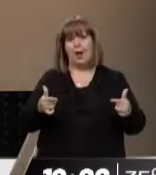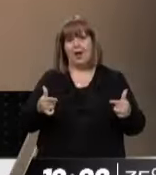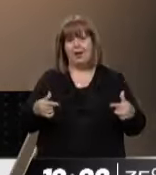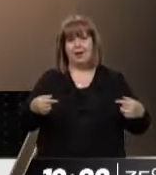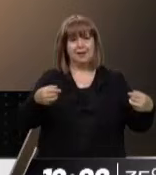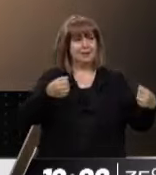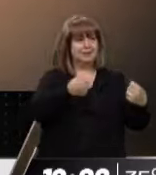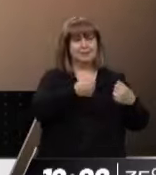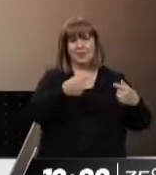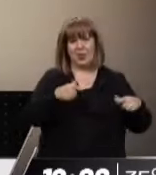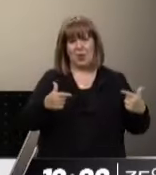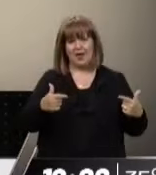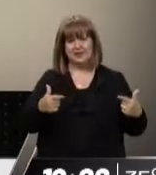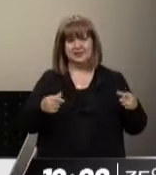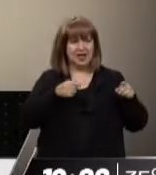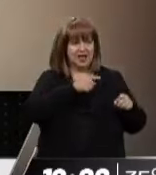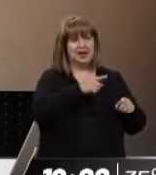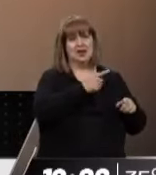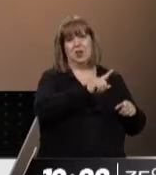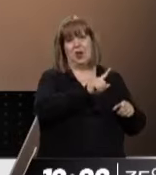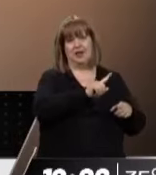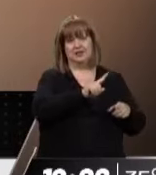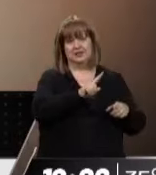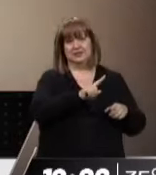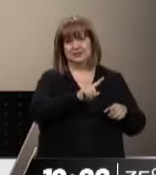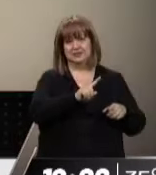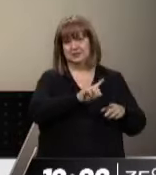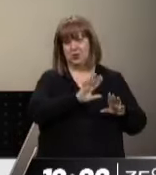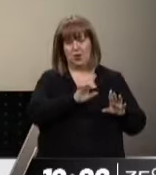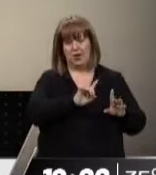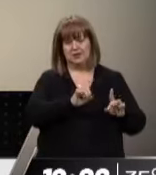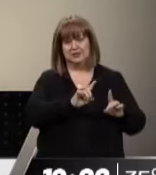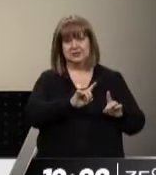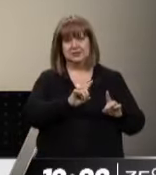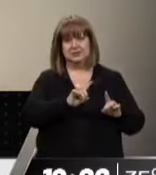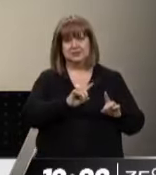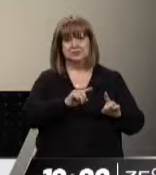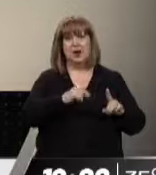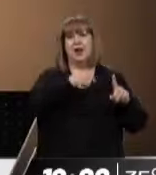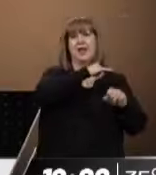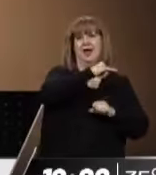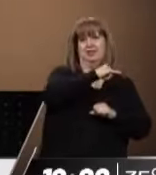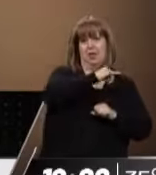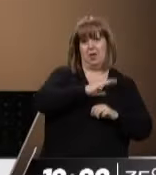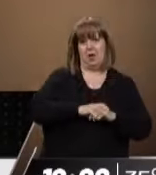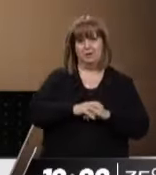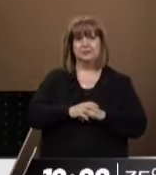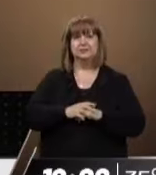a poder compartir lo que era la celebración en su barrio al saber que lo habían liberado.